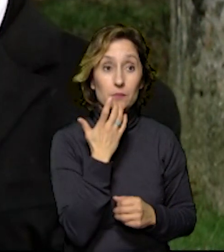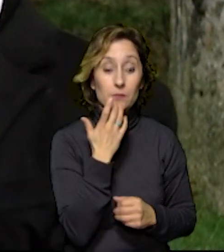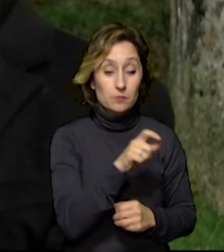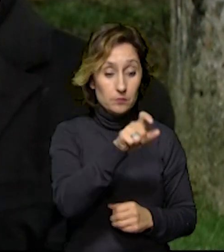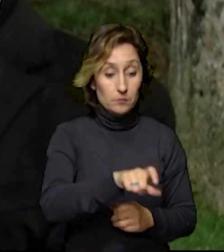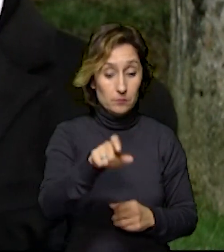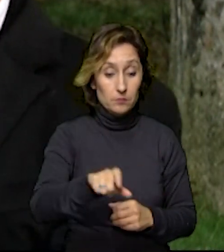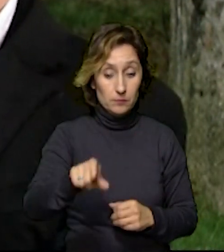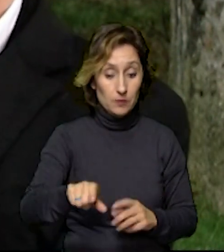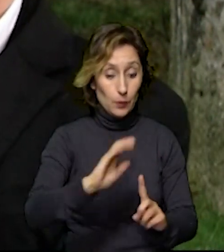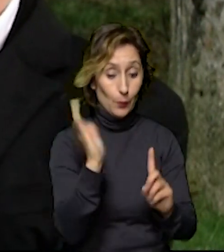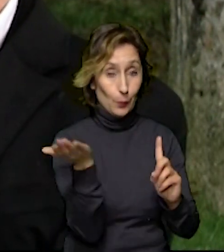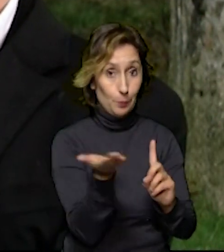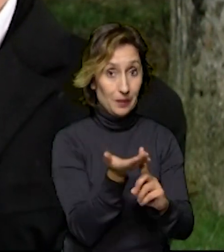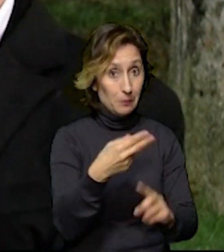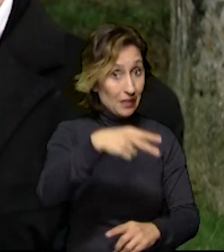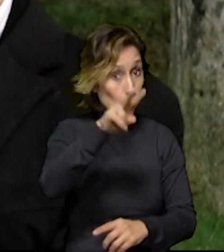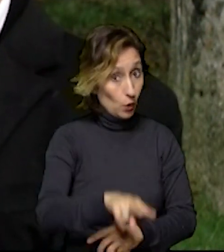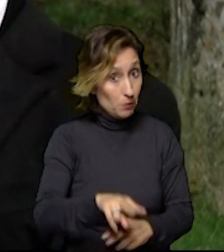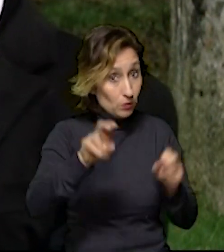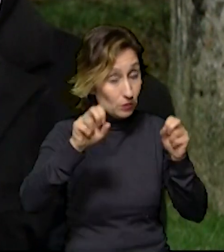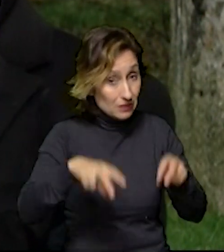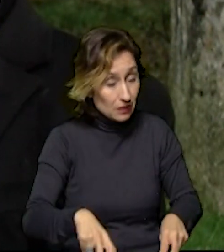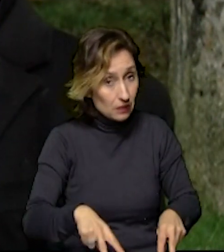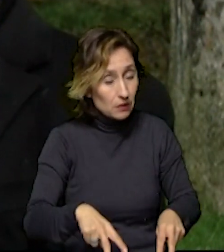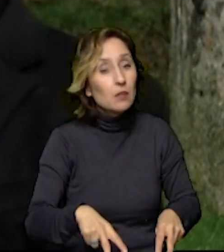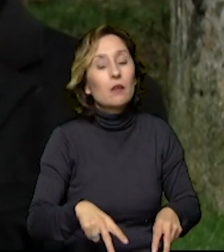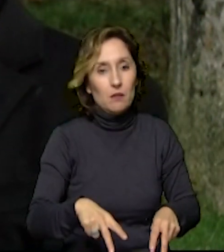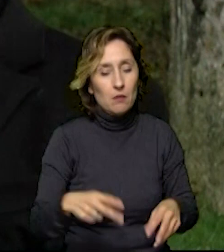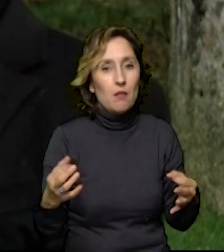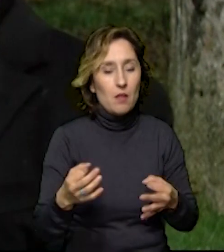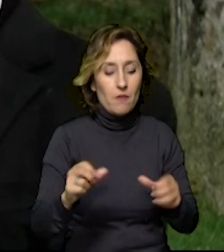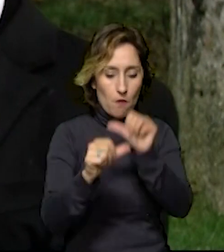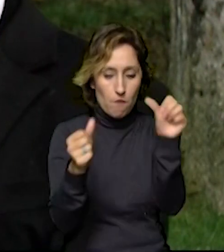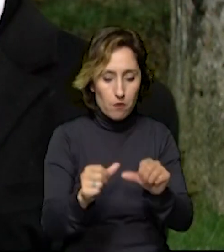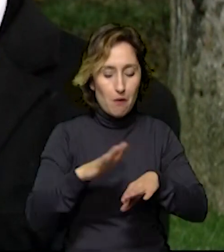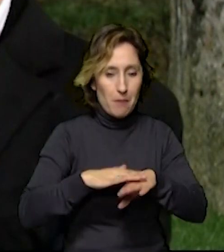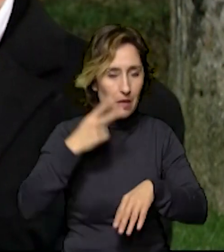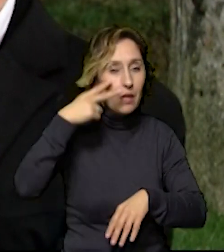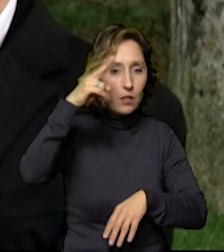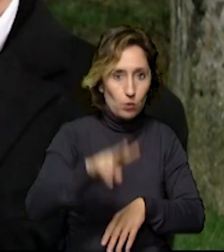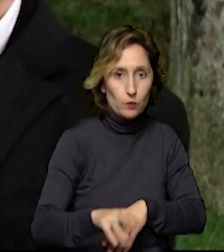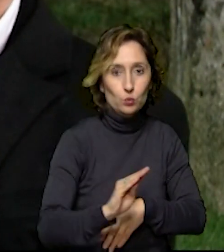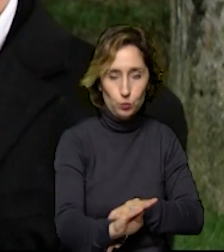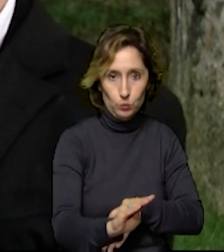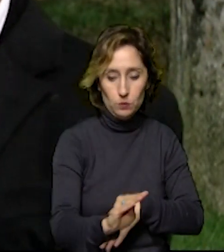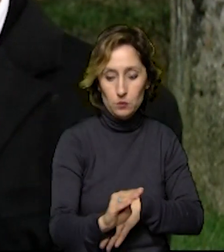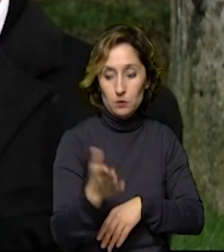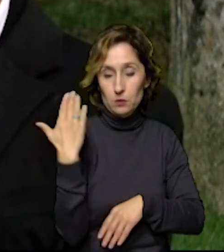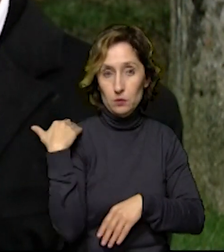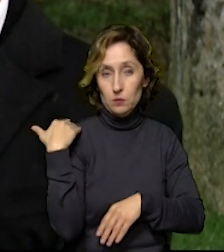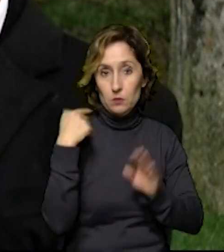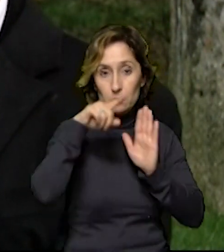están reconocidas, habrá que introducir mecanismos de reconocimiento. Nosotros, en el acuerdo